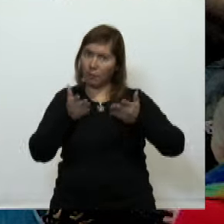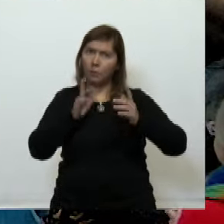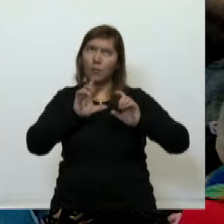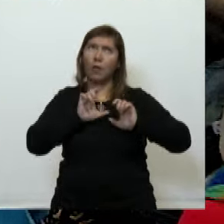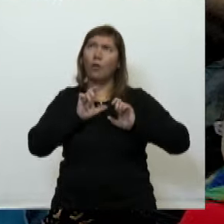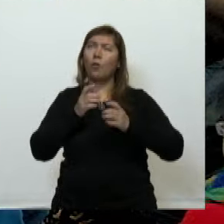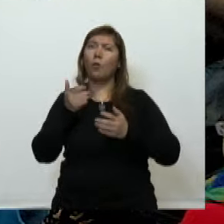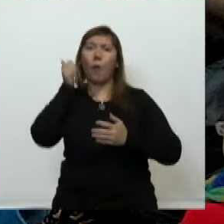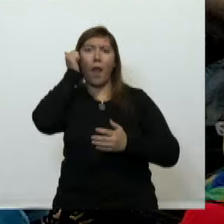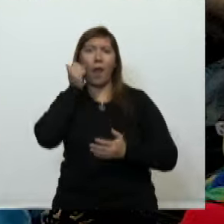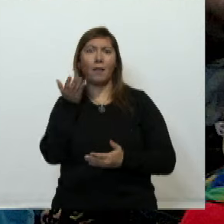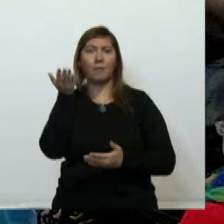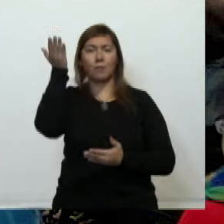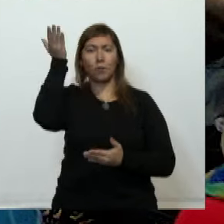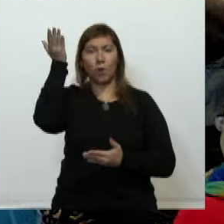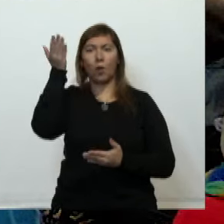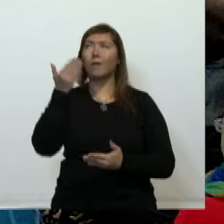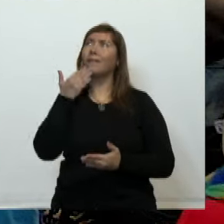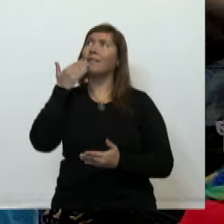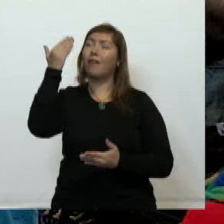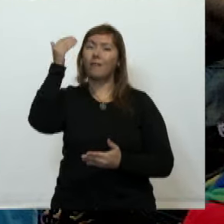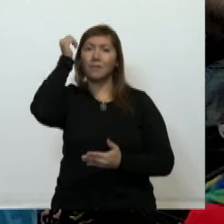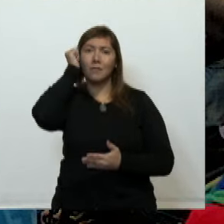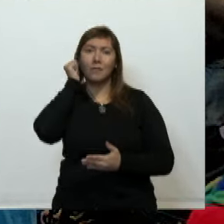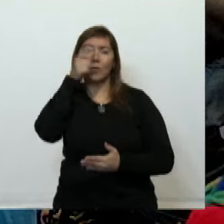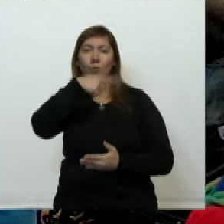Demos gracias al Señor nuestro Dios.